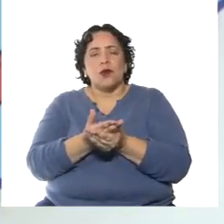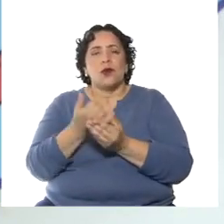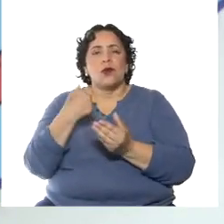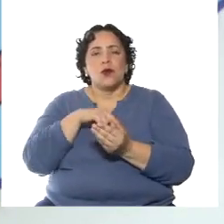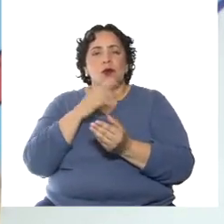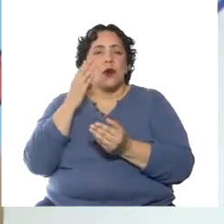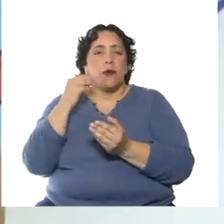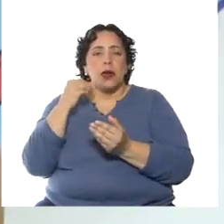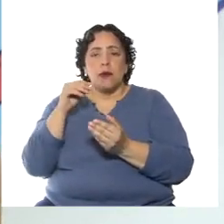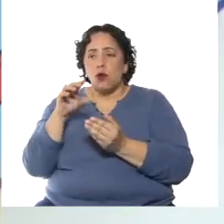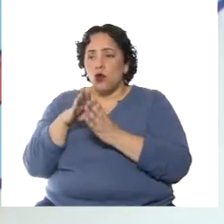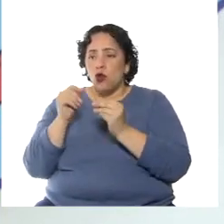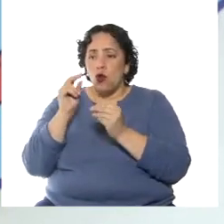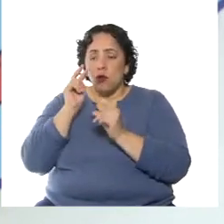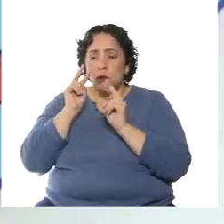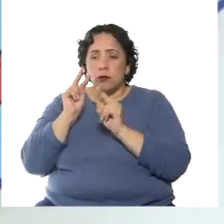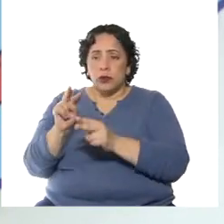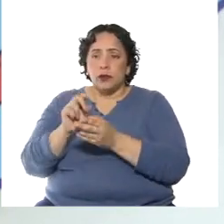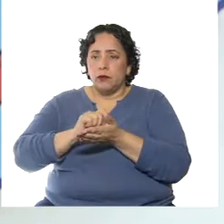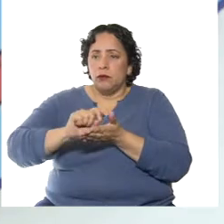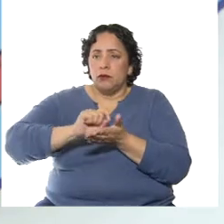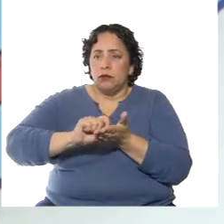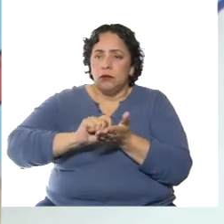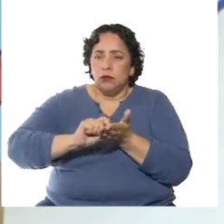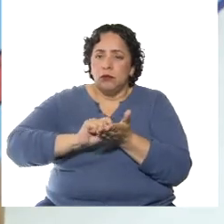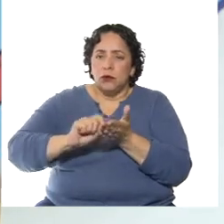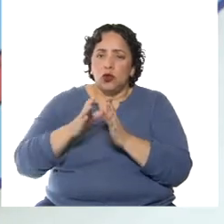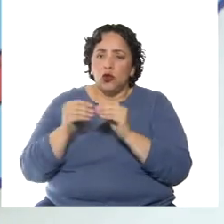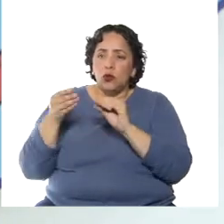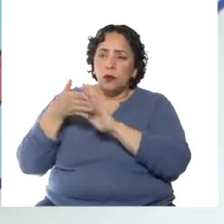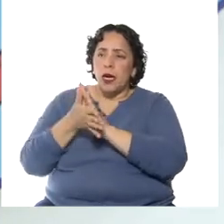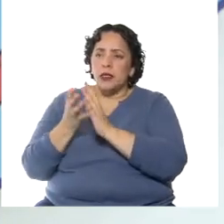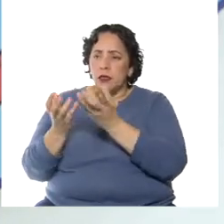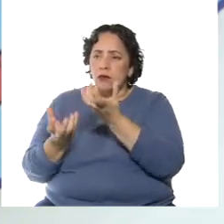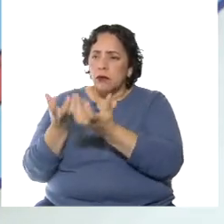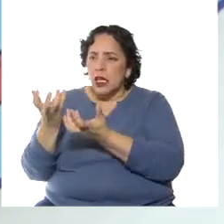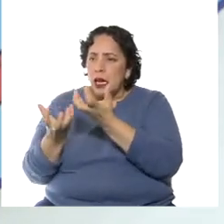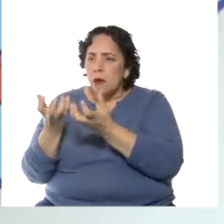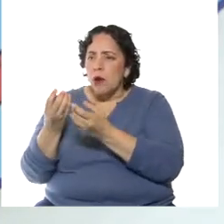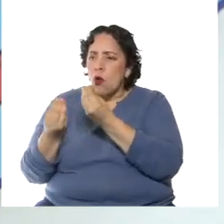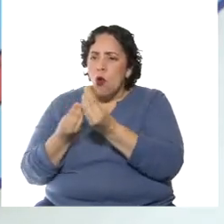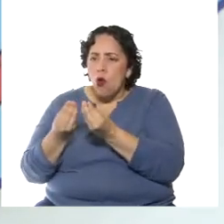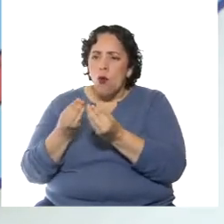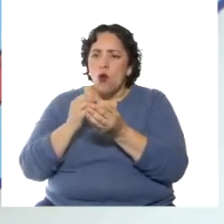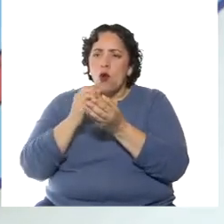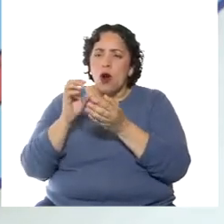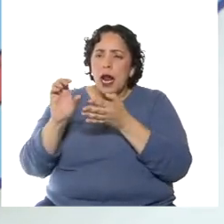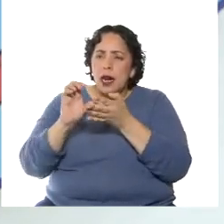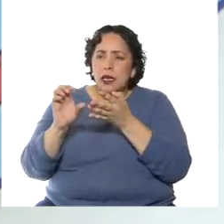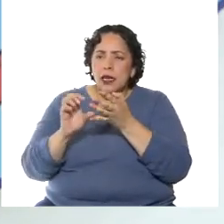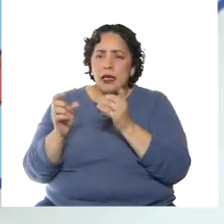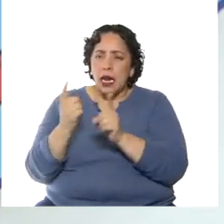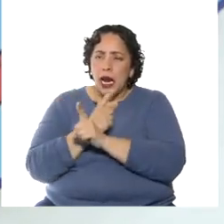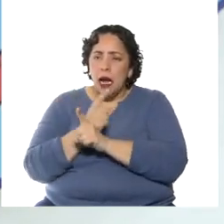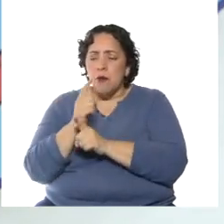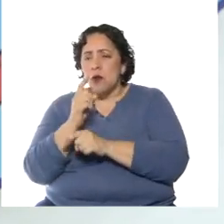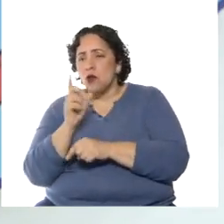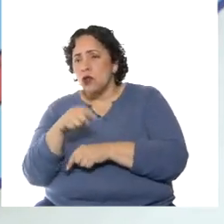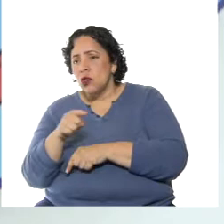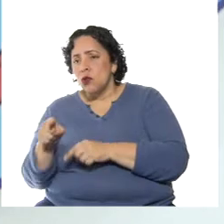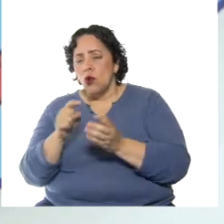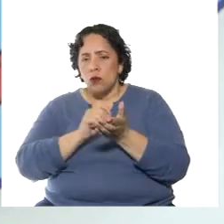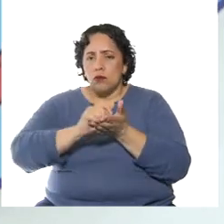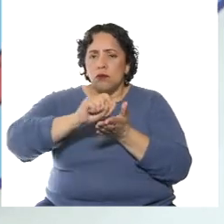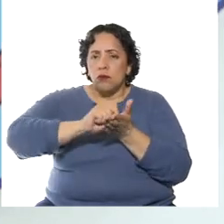experimentación es muy importante observar y anotar todo lo que ocurre, es decir, todos los detalles, las características, si hubo un cambio, si no, si es favorable